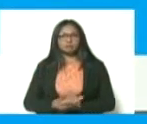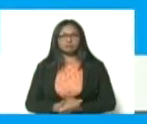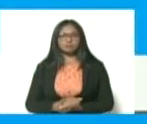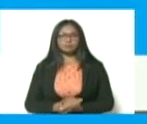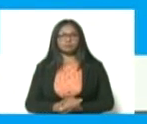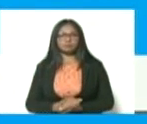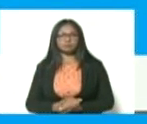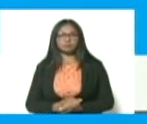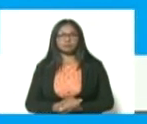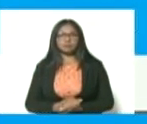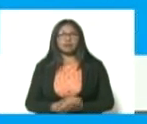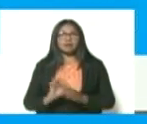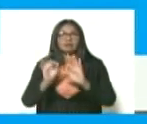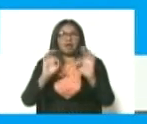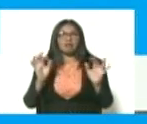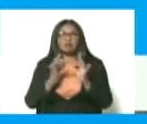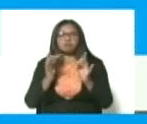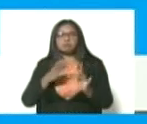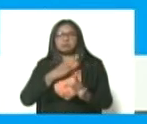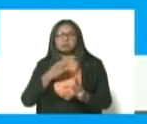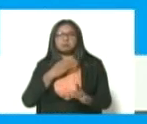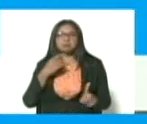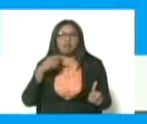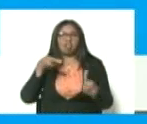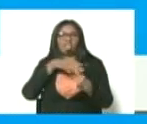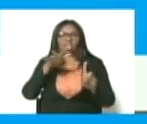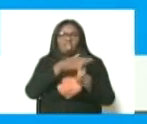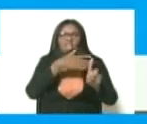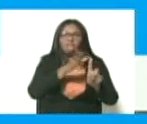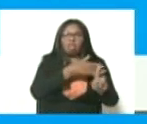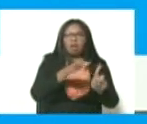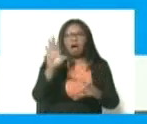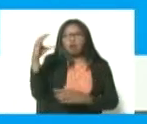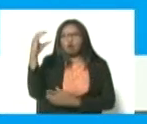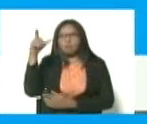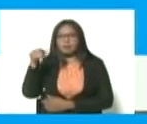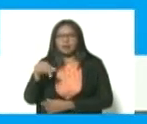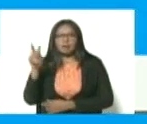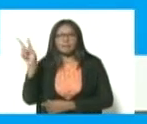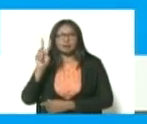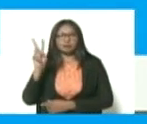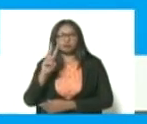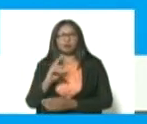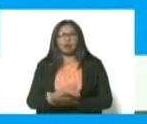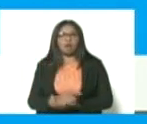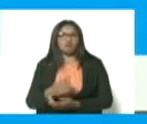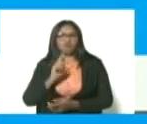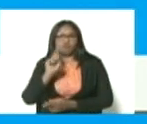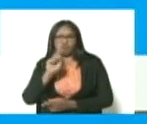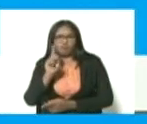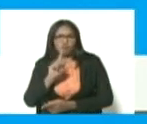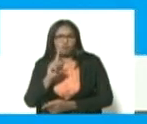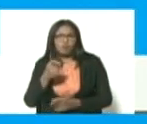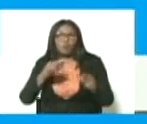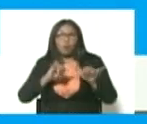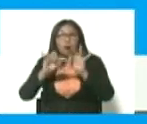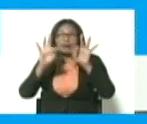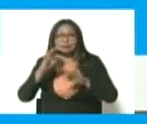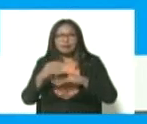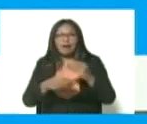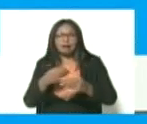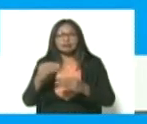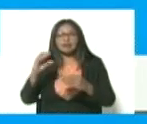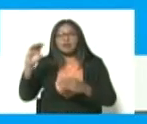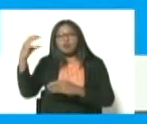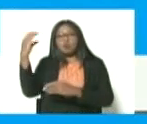Ni en los medios, ni en las redes, ni en las calles. Hay persecución de colombianos en Venezuela como se hace en Colombia contra la